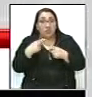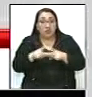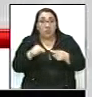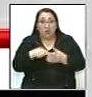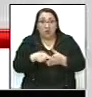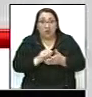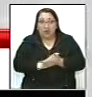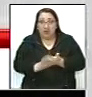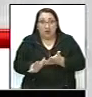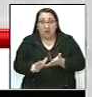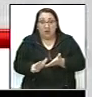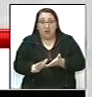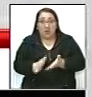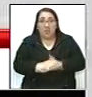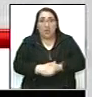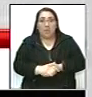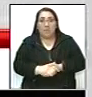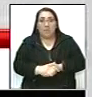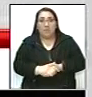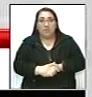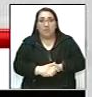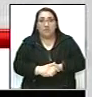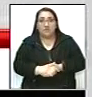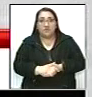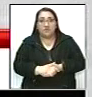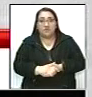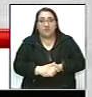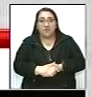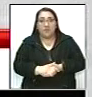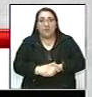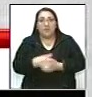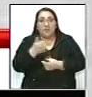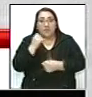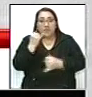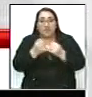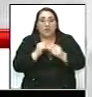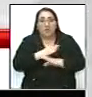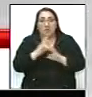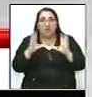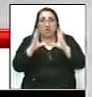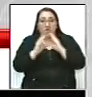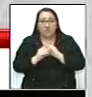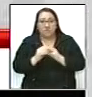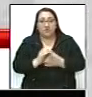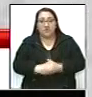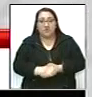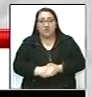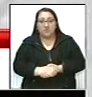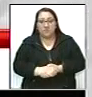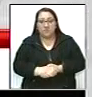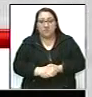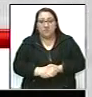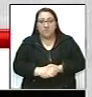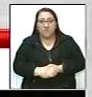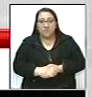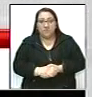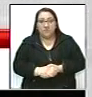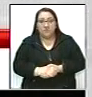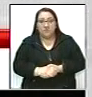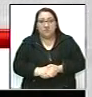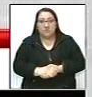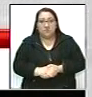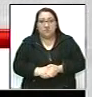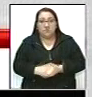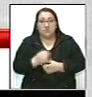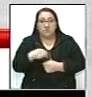tipo de representación? En ese contexto terminó ayer, pasada las 10 de la noche, reitero, esta